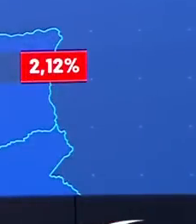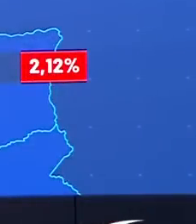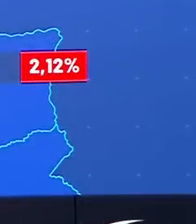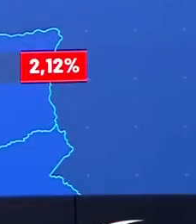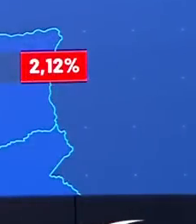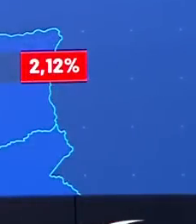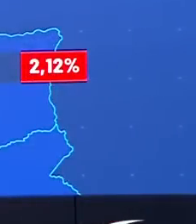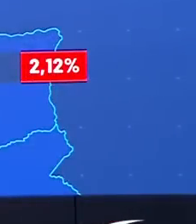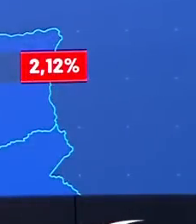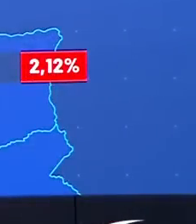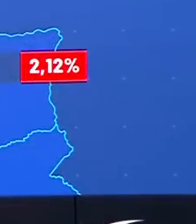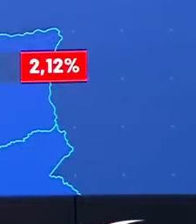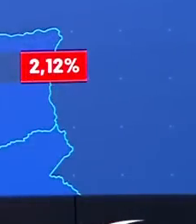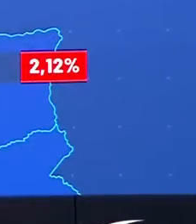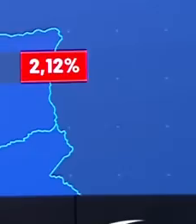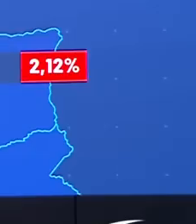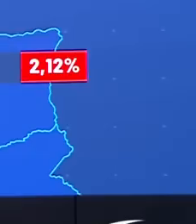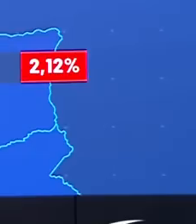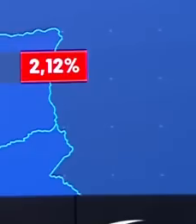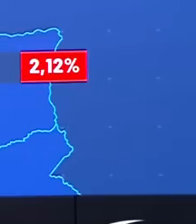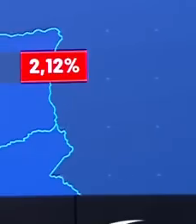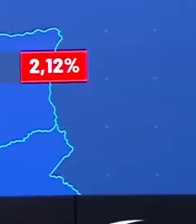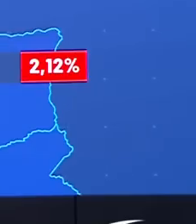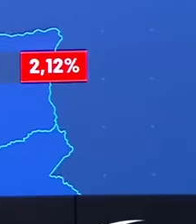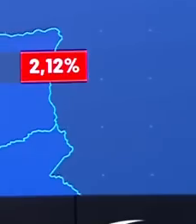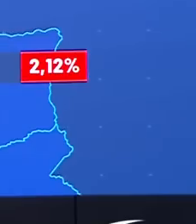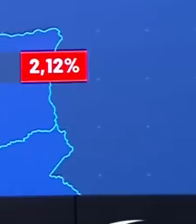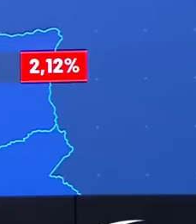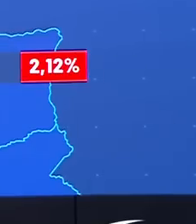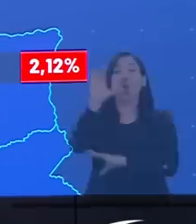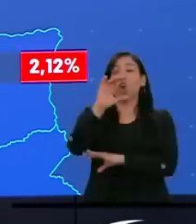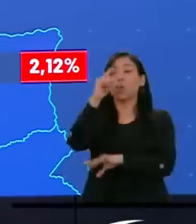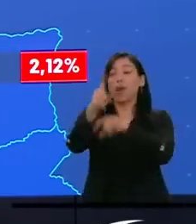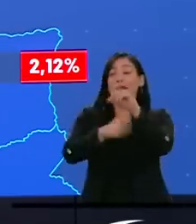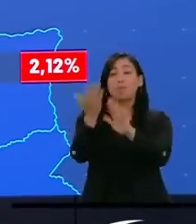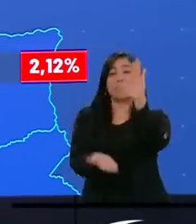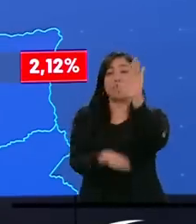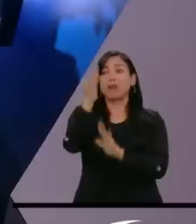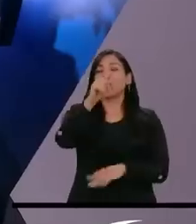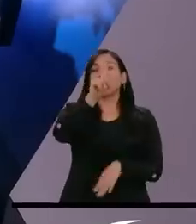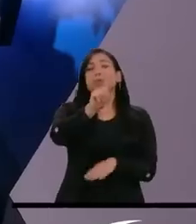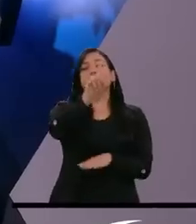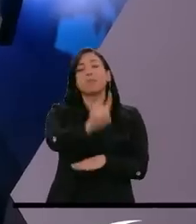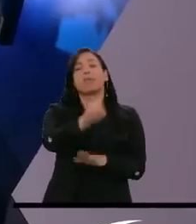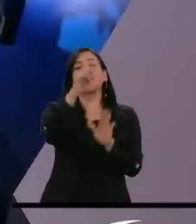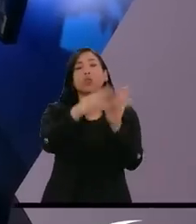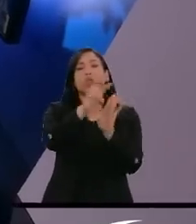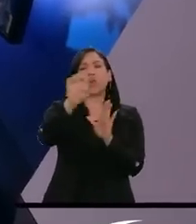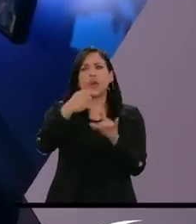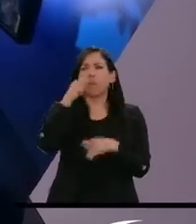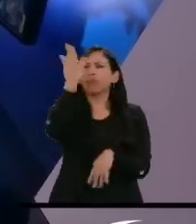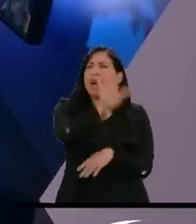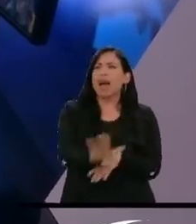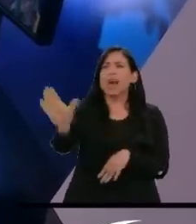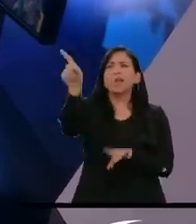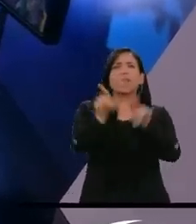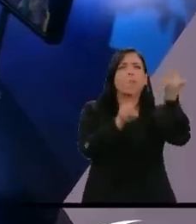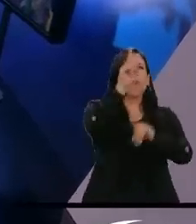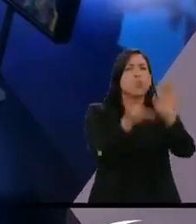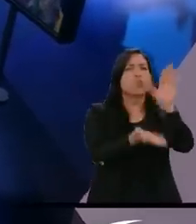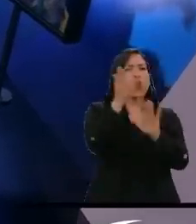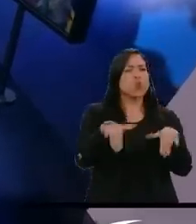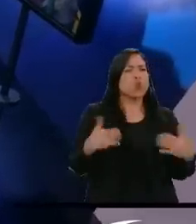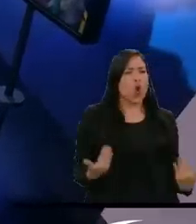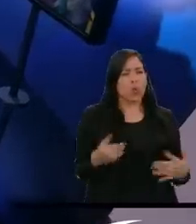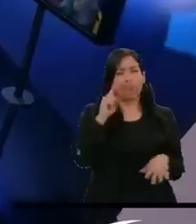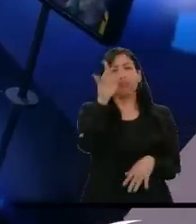Colombia no veía cifras anuales tan altas desde 1999. Pero ¿cómo se están comportando las regiones? María Antonia Calle, volvemos con usted.